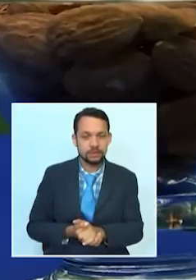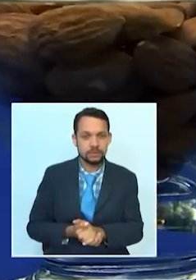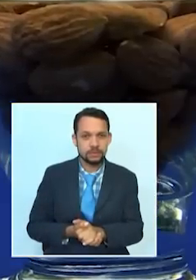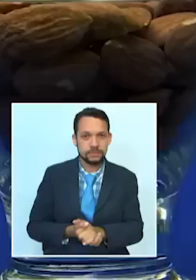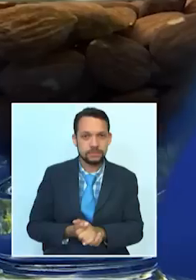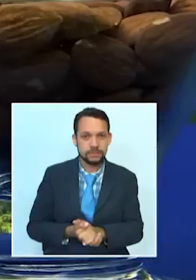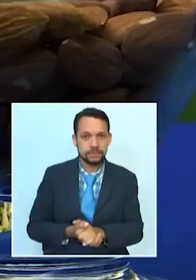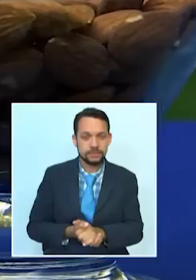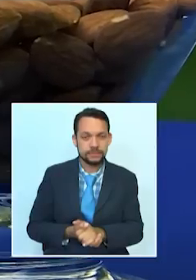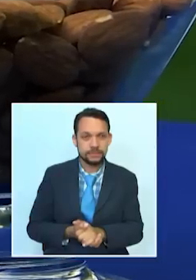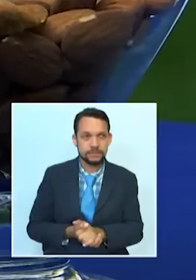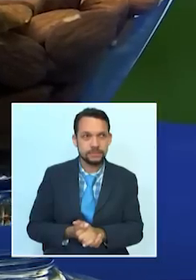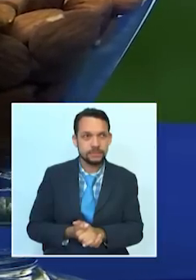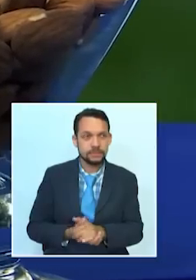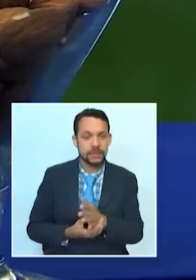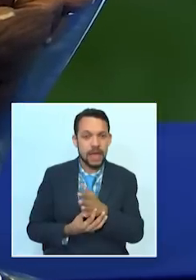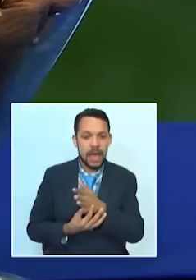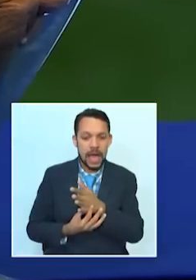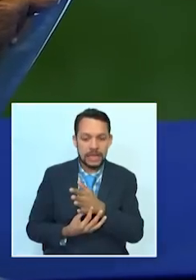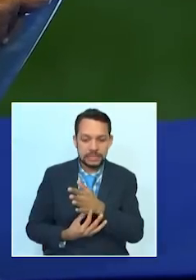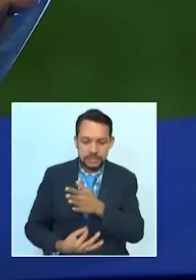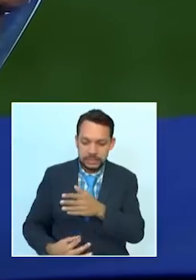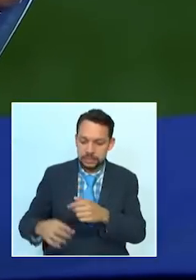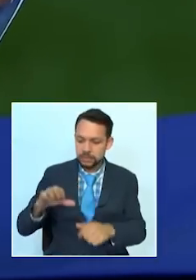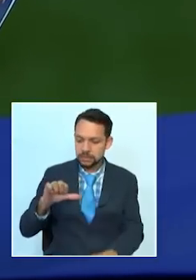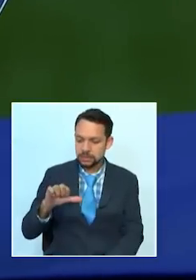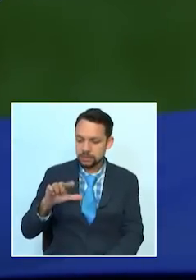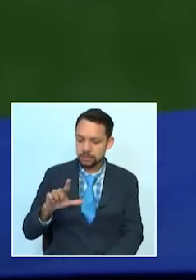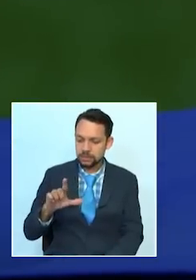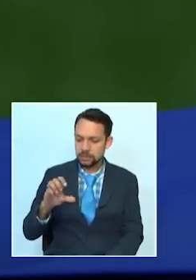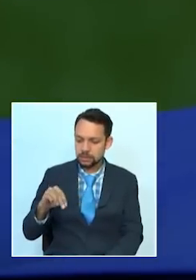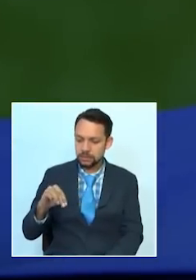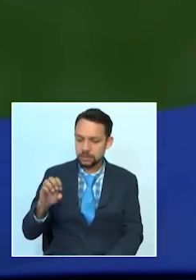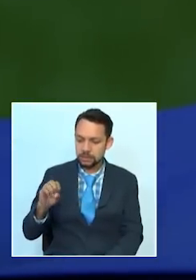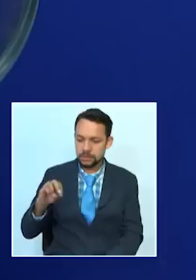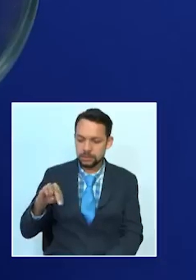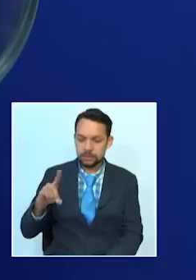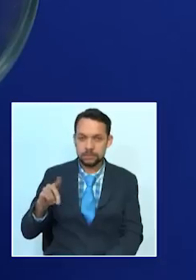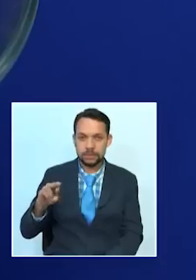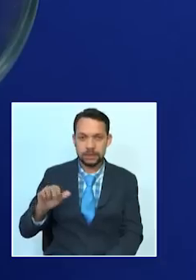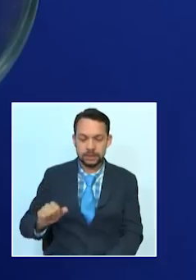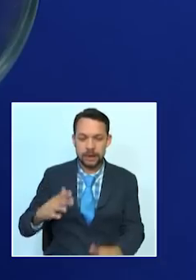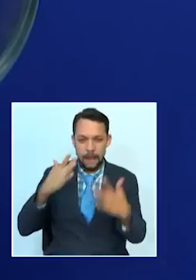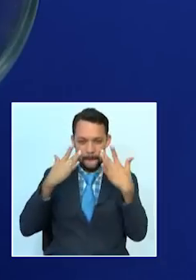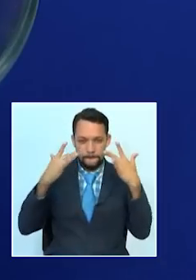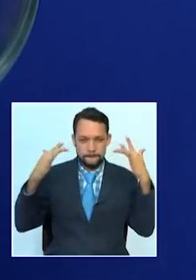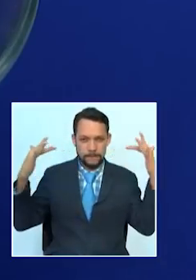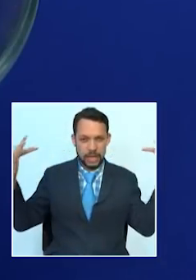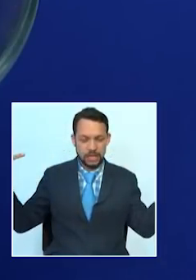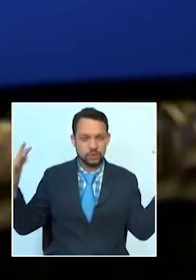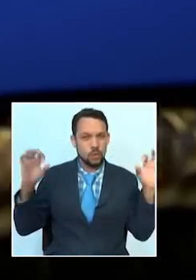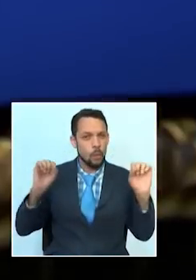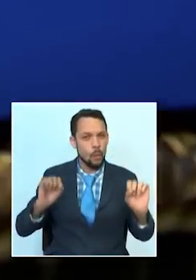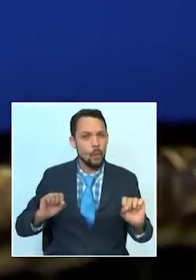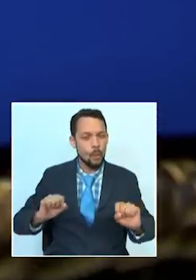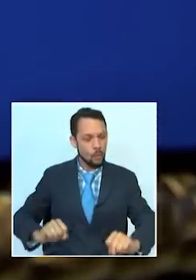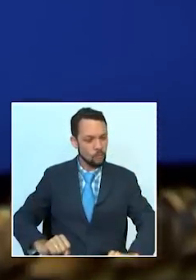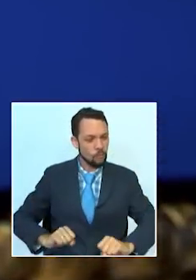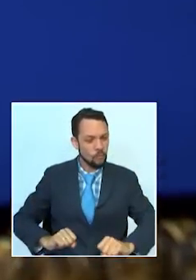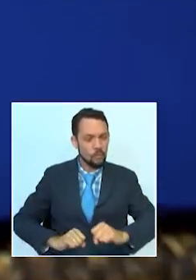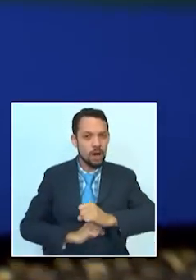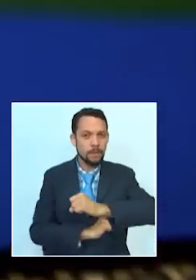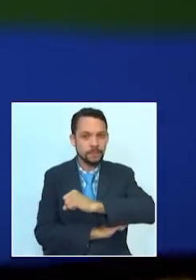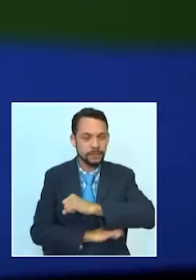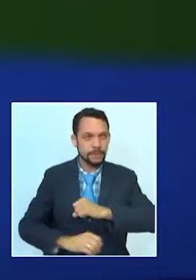vital el aceite de almendras es cosmético da brillo y fortaleza al cabello por su contenido de